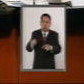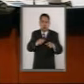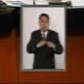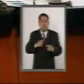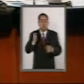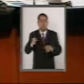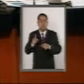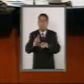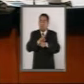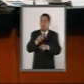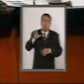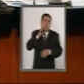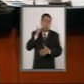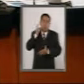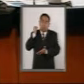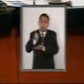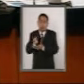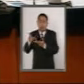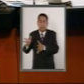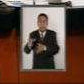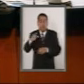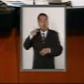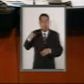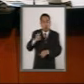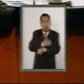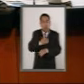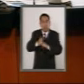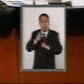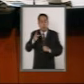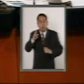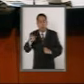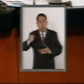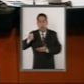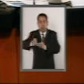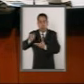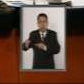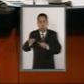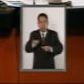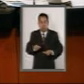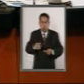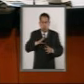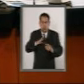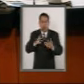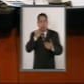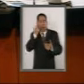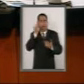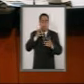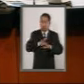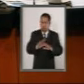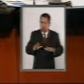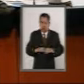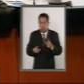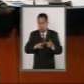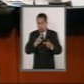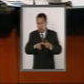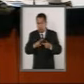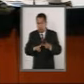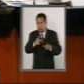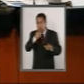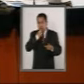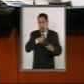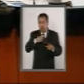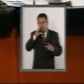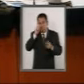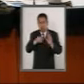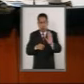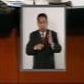viene ya de la Cámara de Diputados, donde sus compañeros priistas lo aprobaron. No hay excusa. En segundo, usted me manda